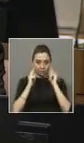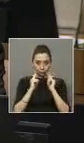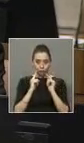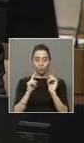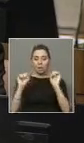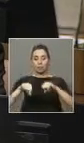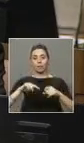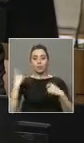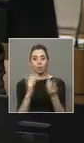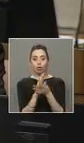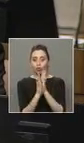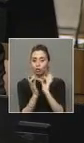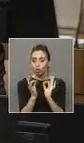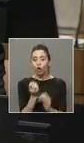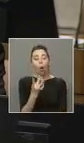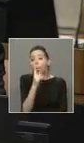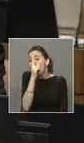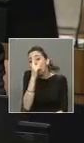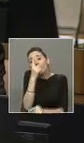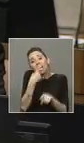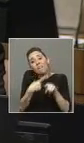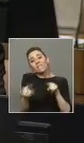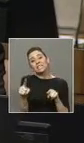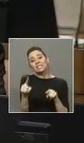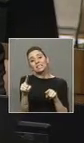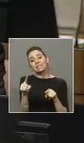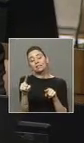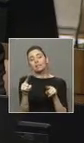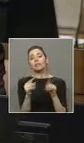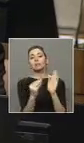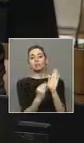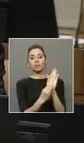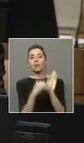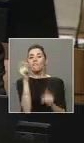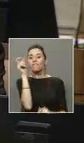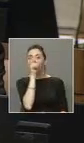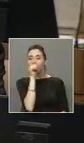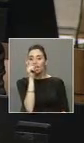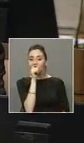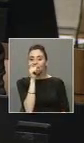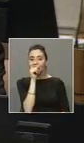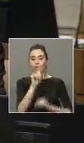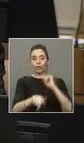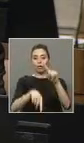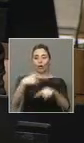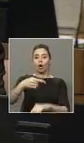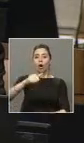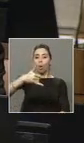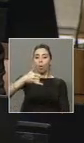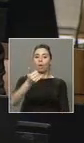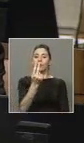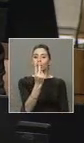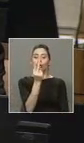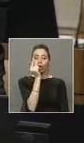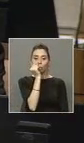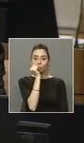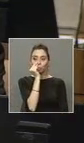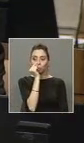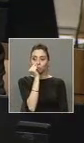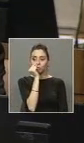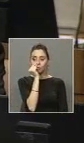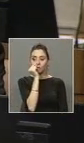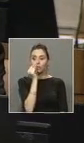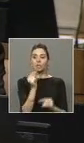unanimidad y por esta única vez este feriado del próximo jueves 2 de octubre, que va a ser